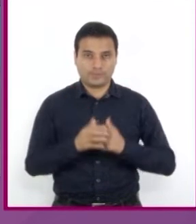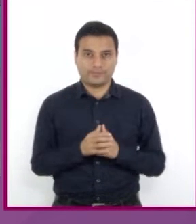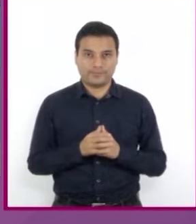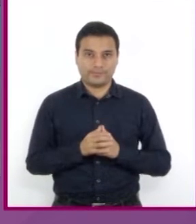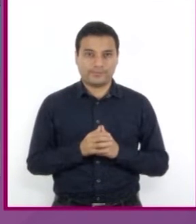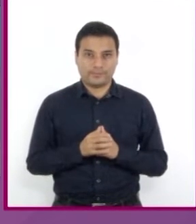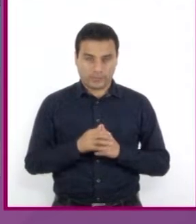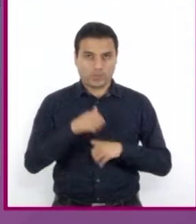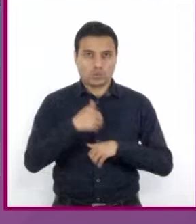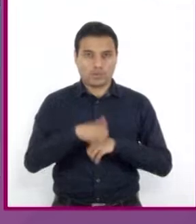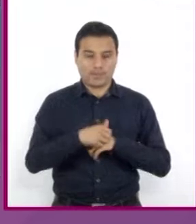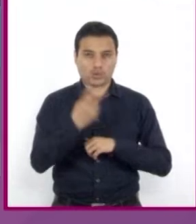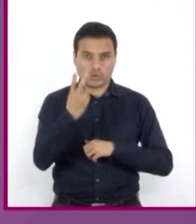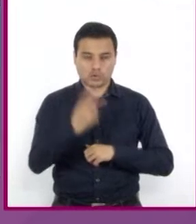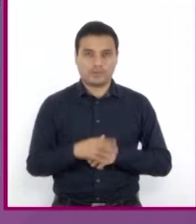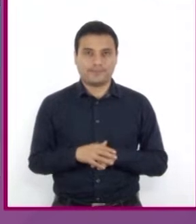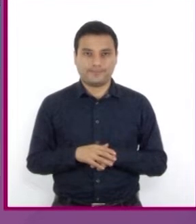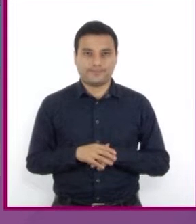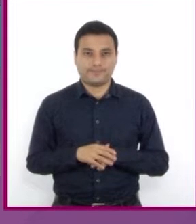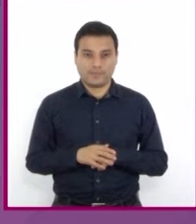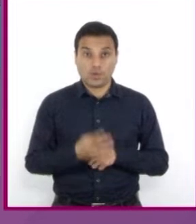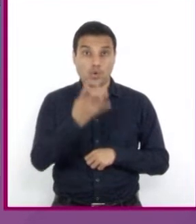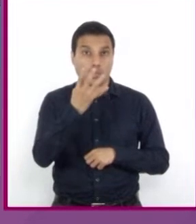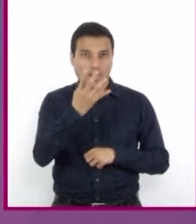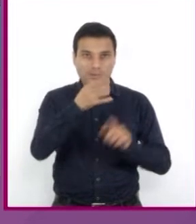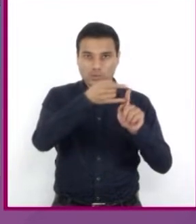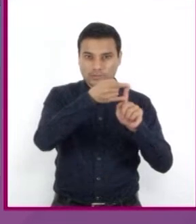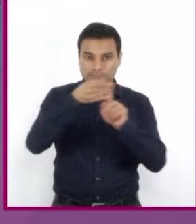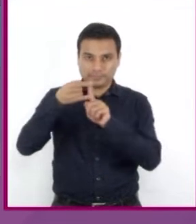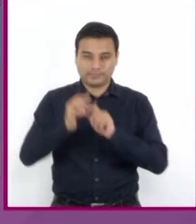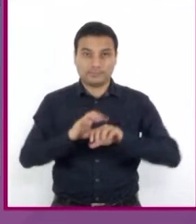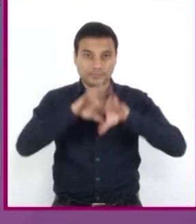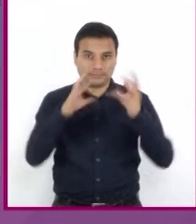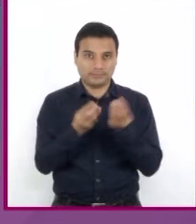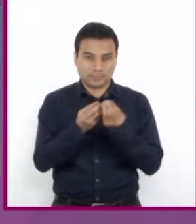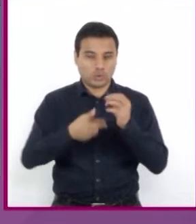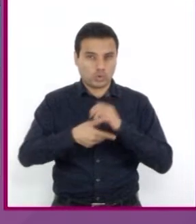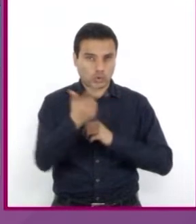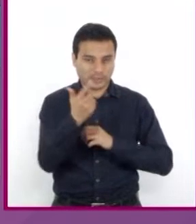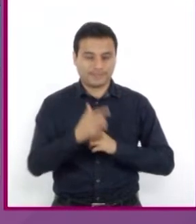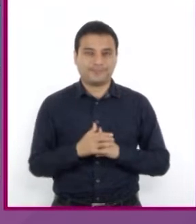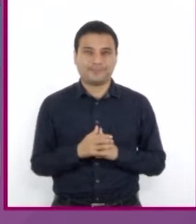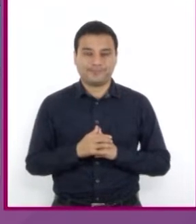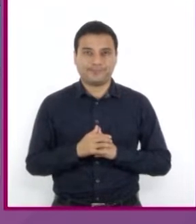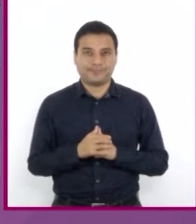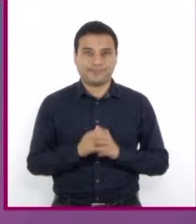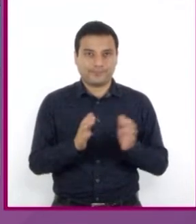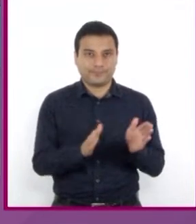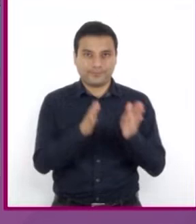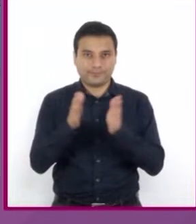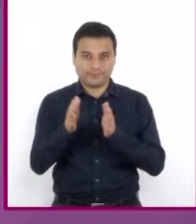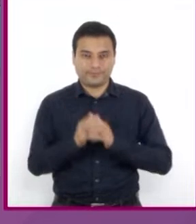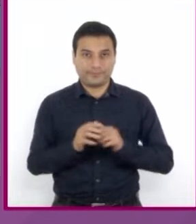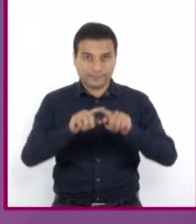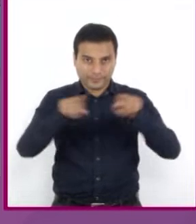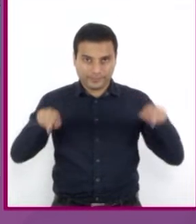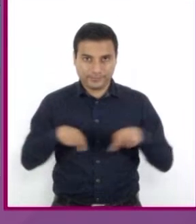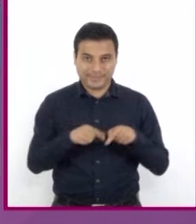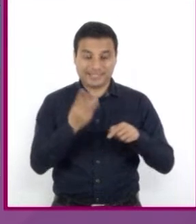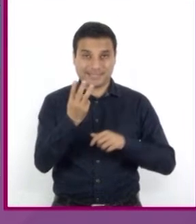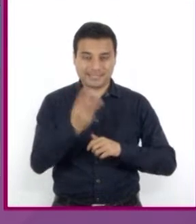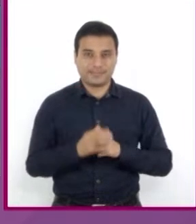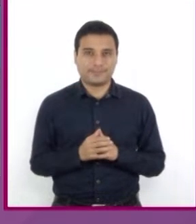El término 2 tiene 4 losetas por lado y 12 losetas en total. El término 3